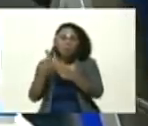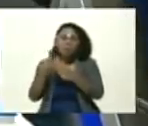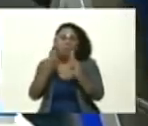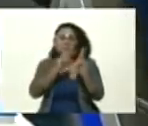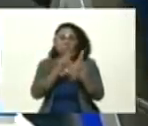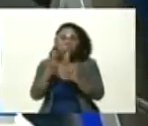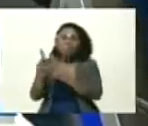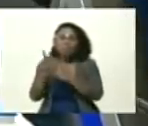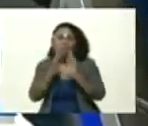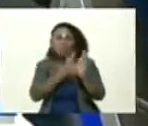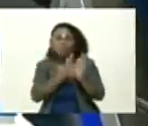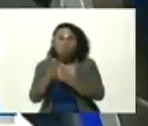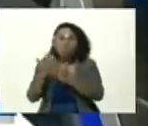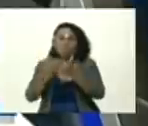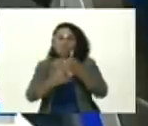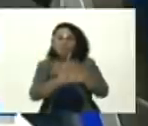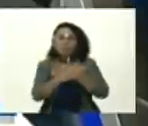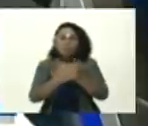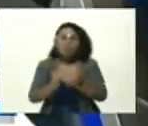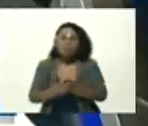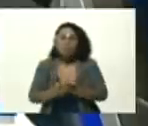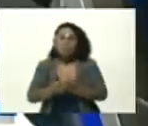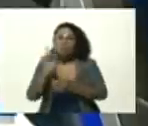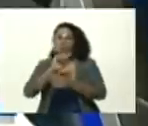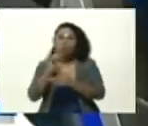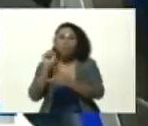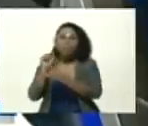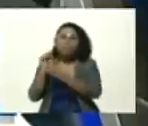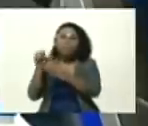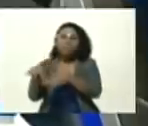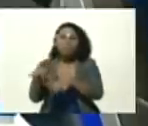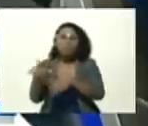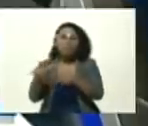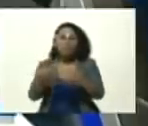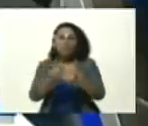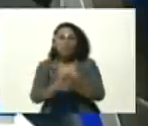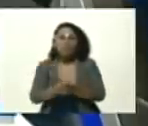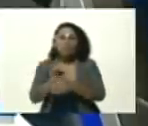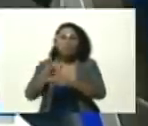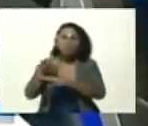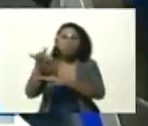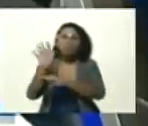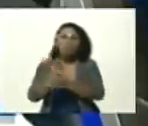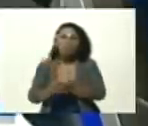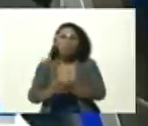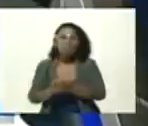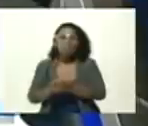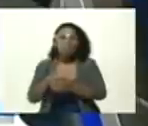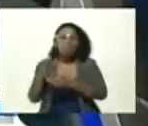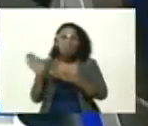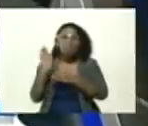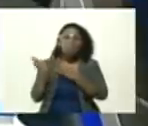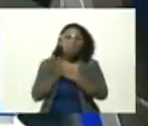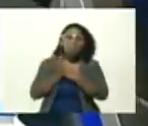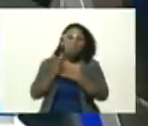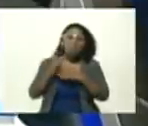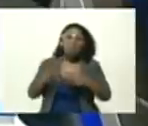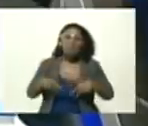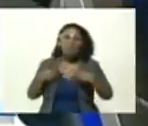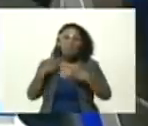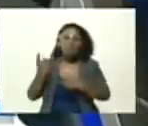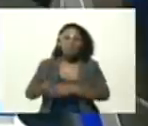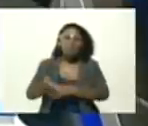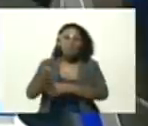programar, organizar y salir. No es abandonar los sitios, dejarlos para preservar la vida. Yo creo que eso es lo